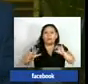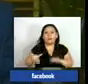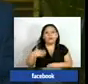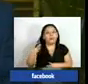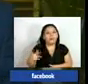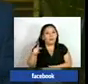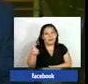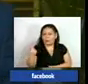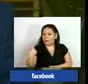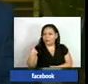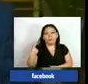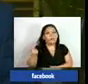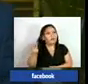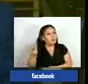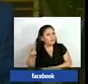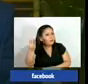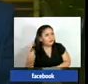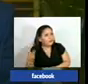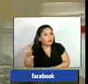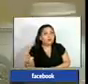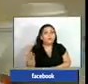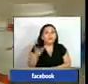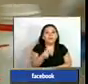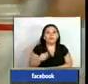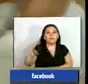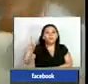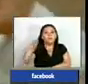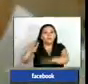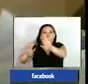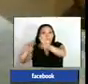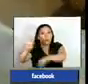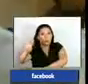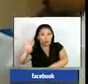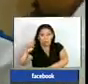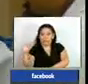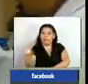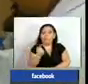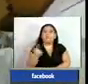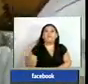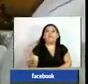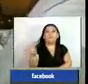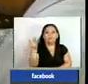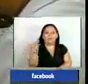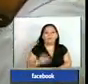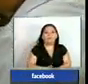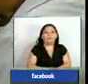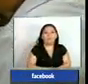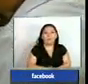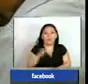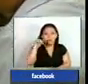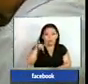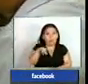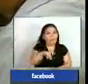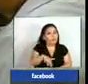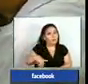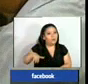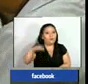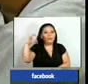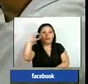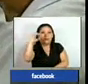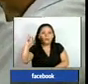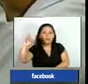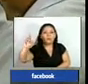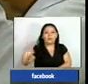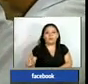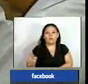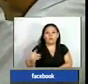última ocasión se registraron 294 casos nuevos aquí en el territorio nacional, según lo indica